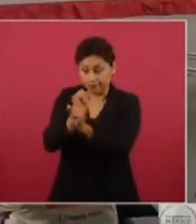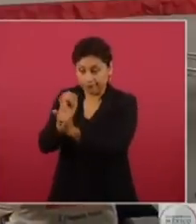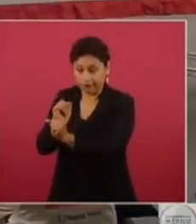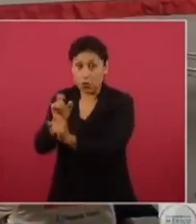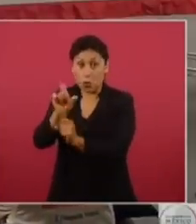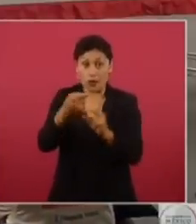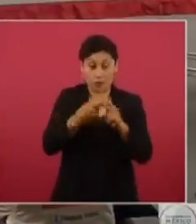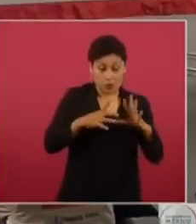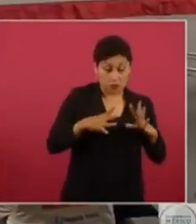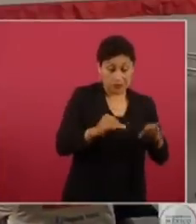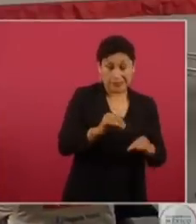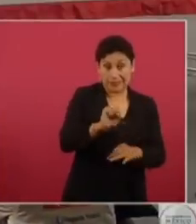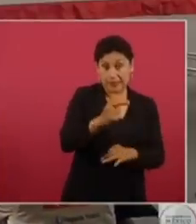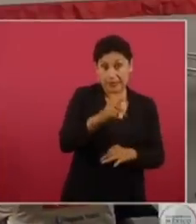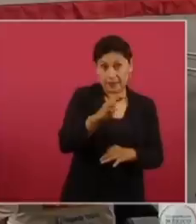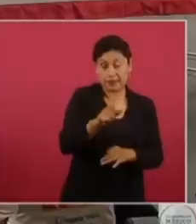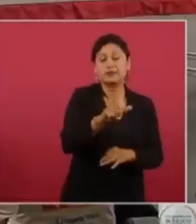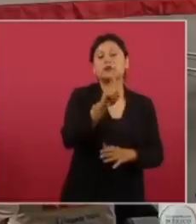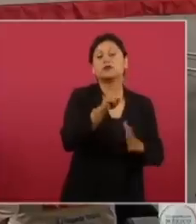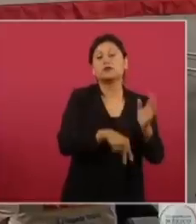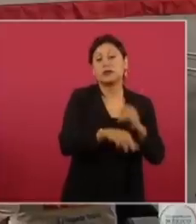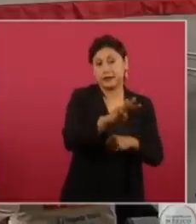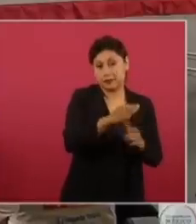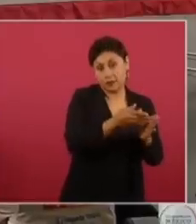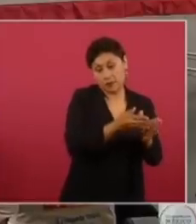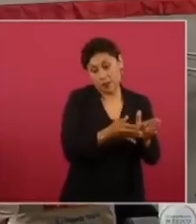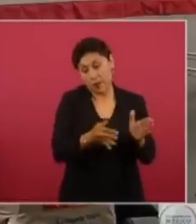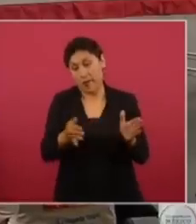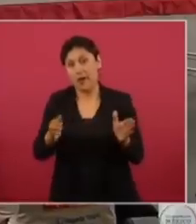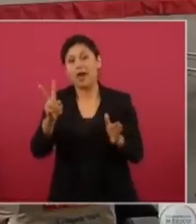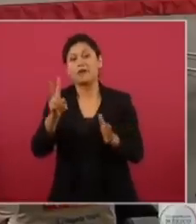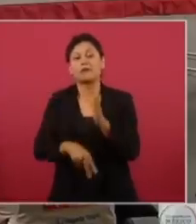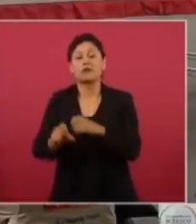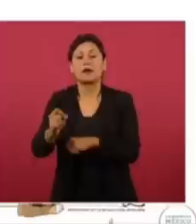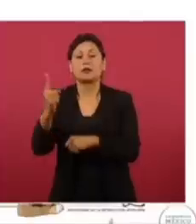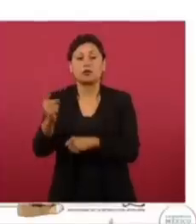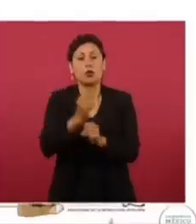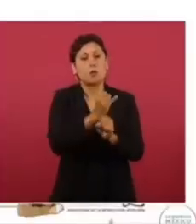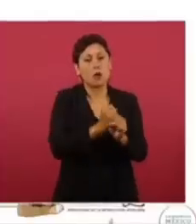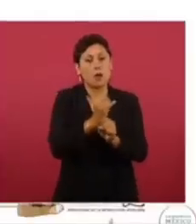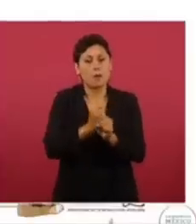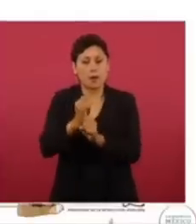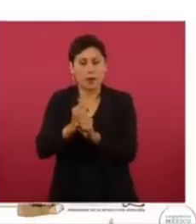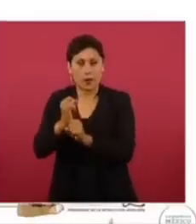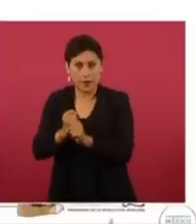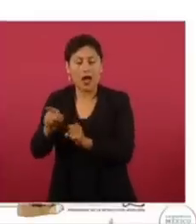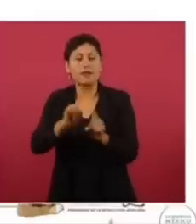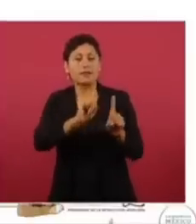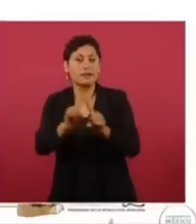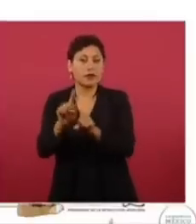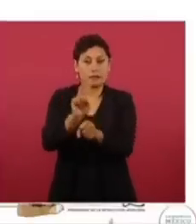de Segalmex en 2019 y hasta el cierre de 2021, que incluyeron